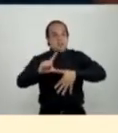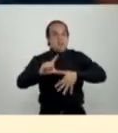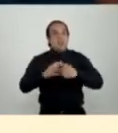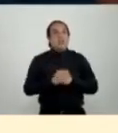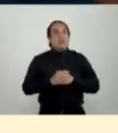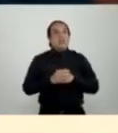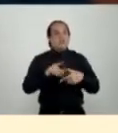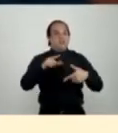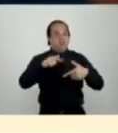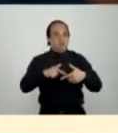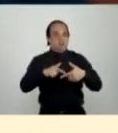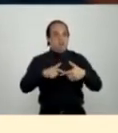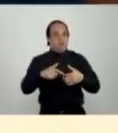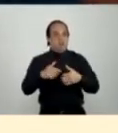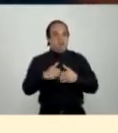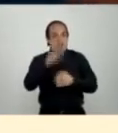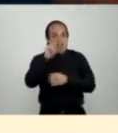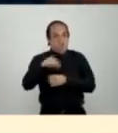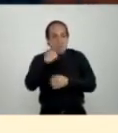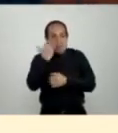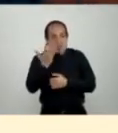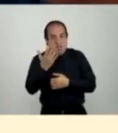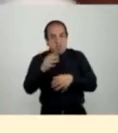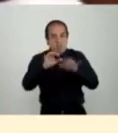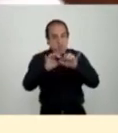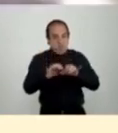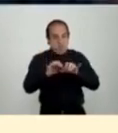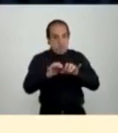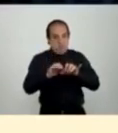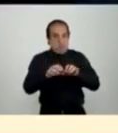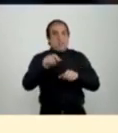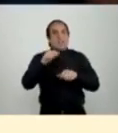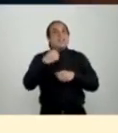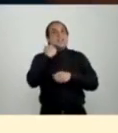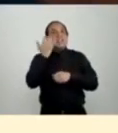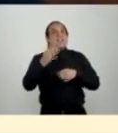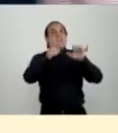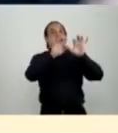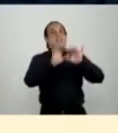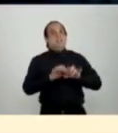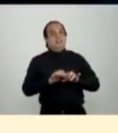realidad él no quería escribir, él quería ser escritor, ¿no?